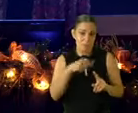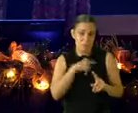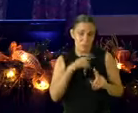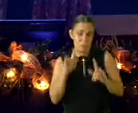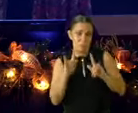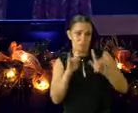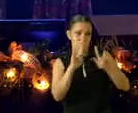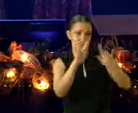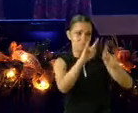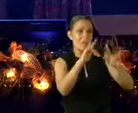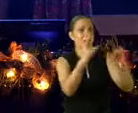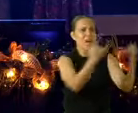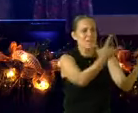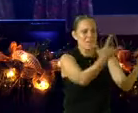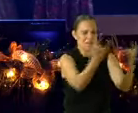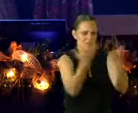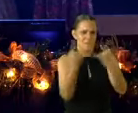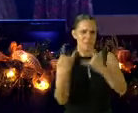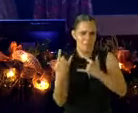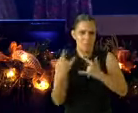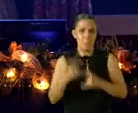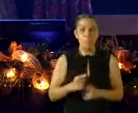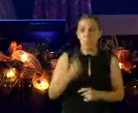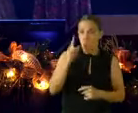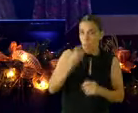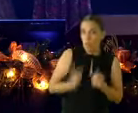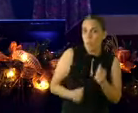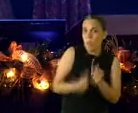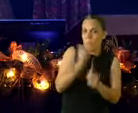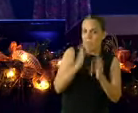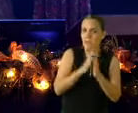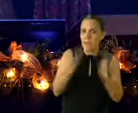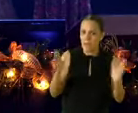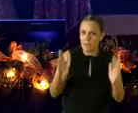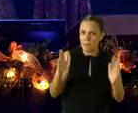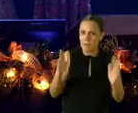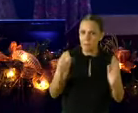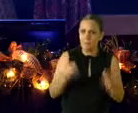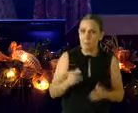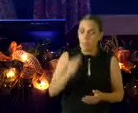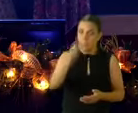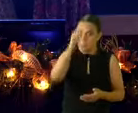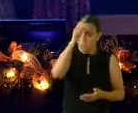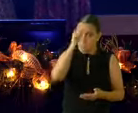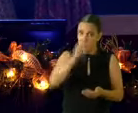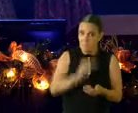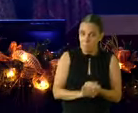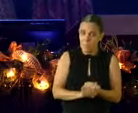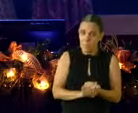constantemente. Uno de los más grandes fue que una pareja de personas de mediana edad